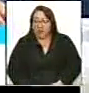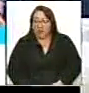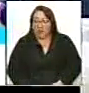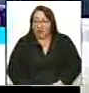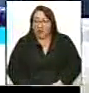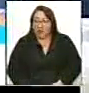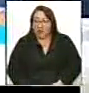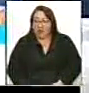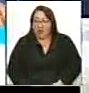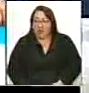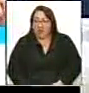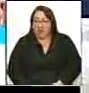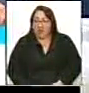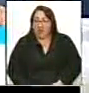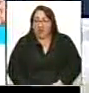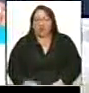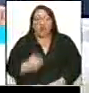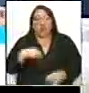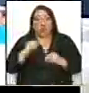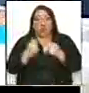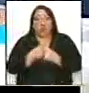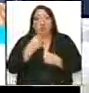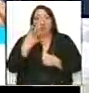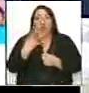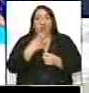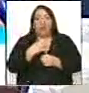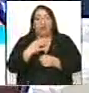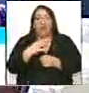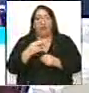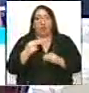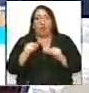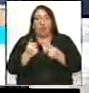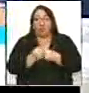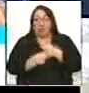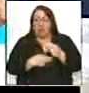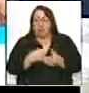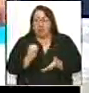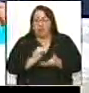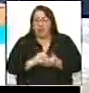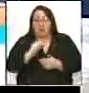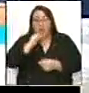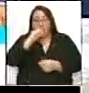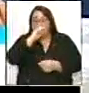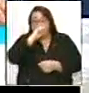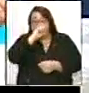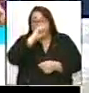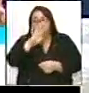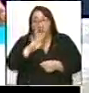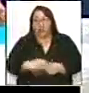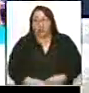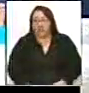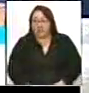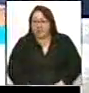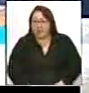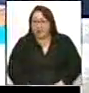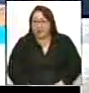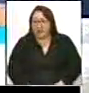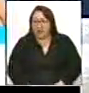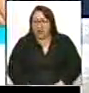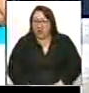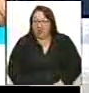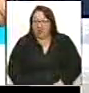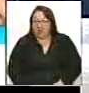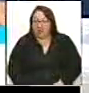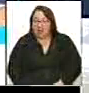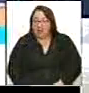4 regiones. 4, y es del Partido Nacional que más regiones ha ganado. 4. 4 nada más. El